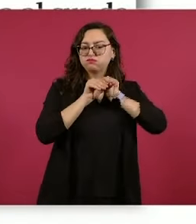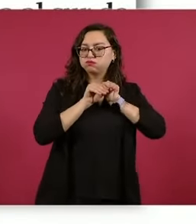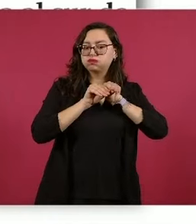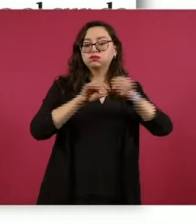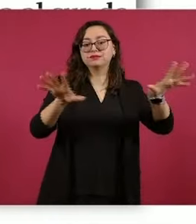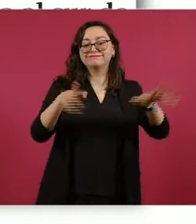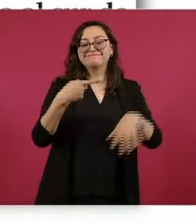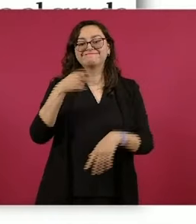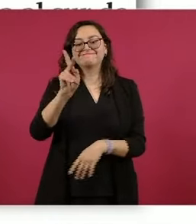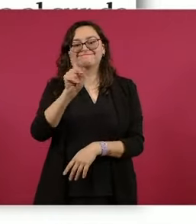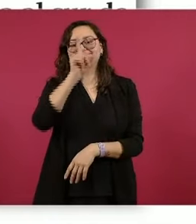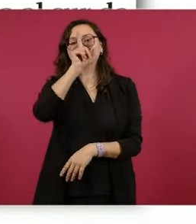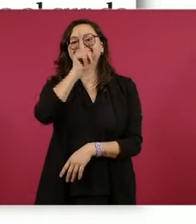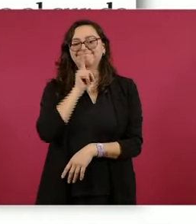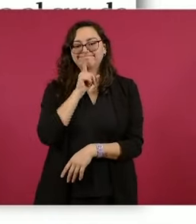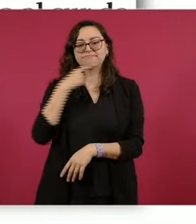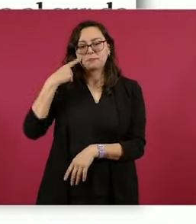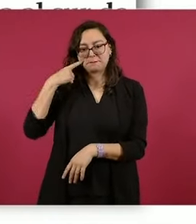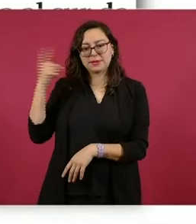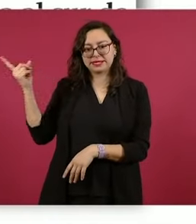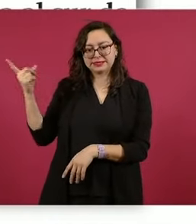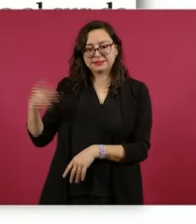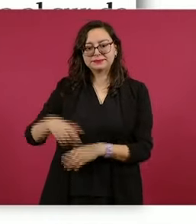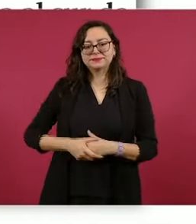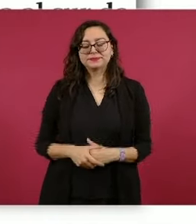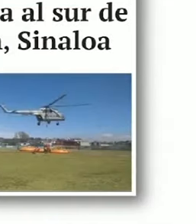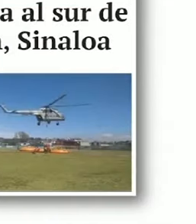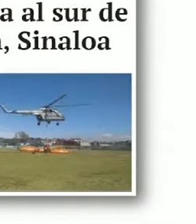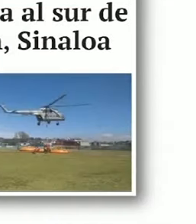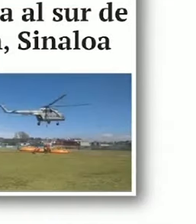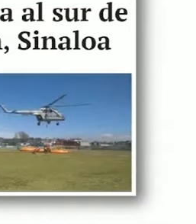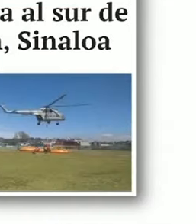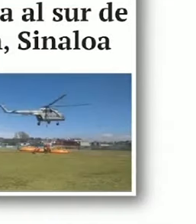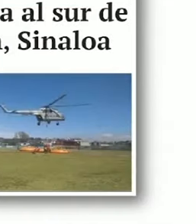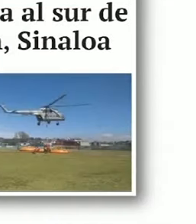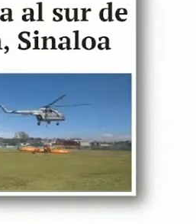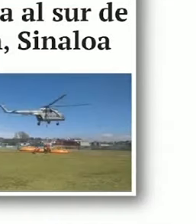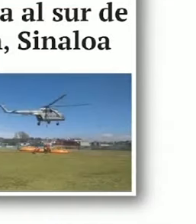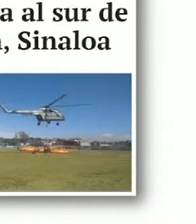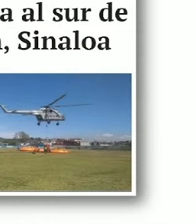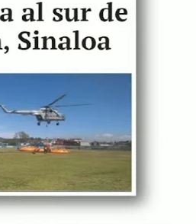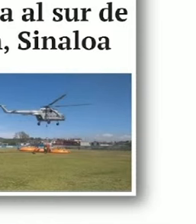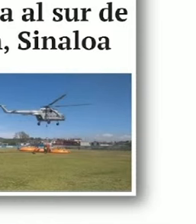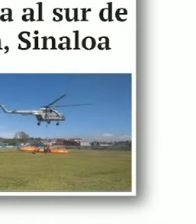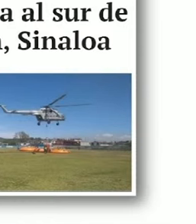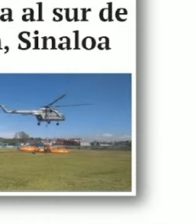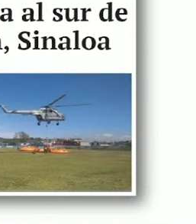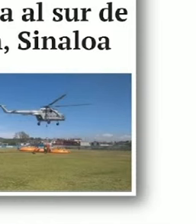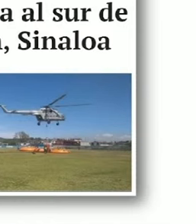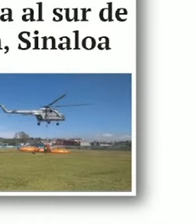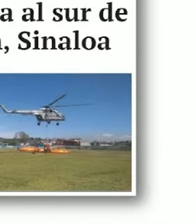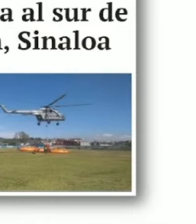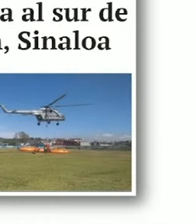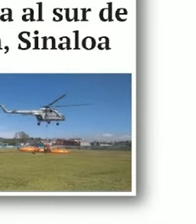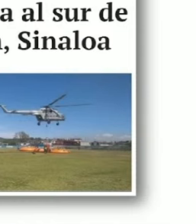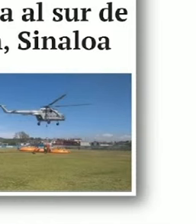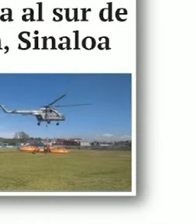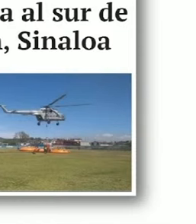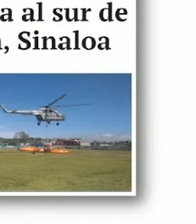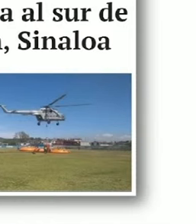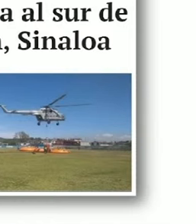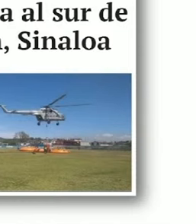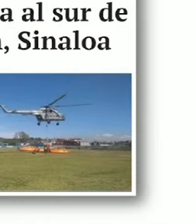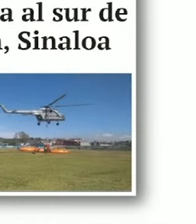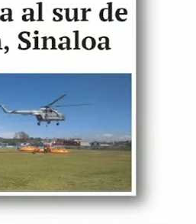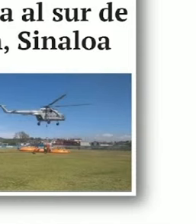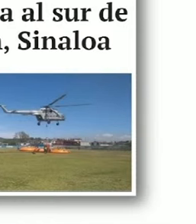que decir que dentro de esta cobertura estuvieron medios de comunicación impresos, digitales, radio, televisión